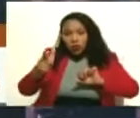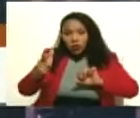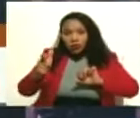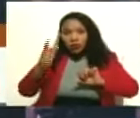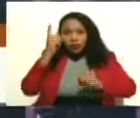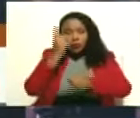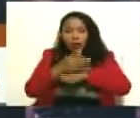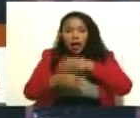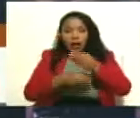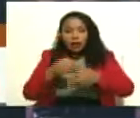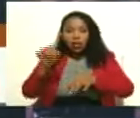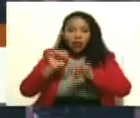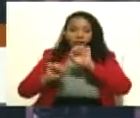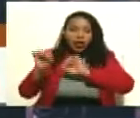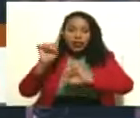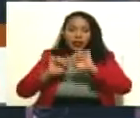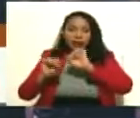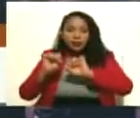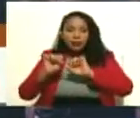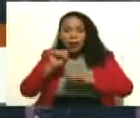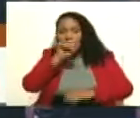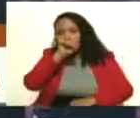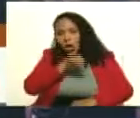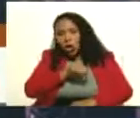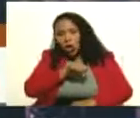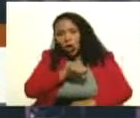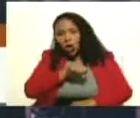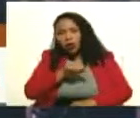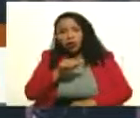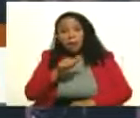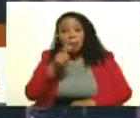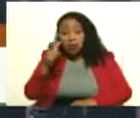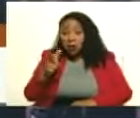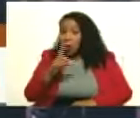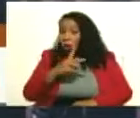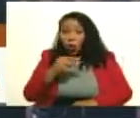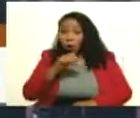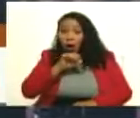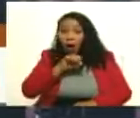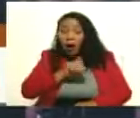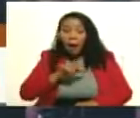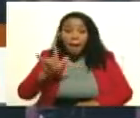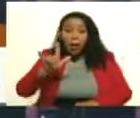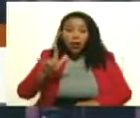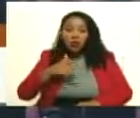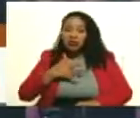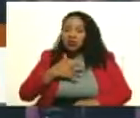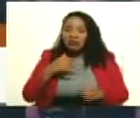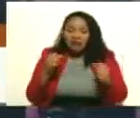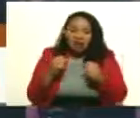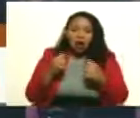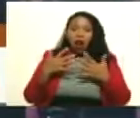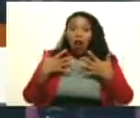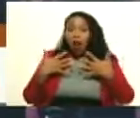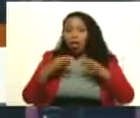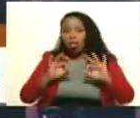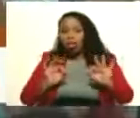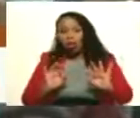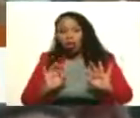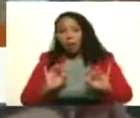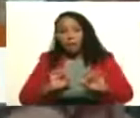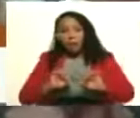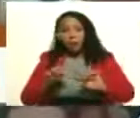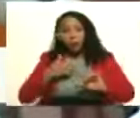deben defenderla, los que la amamos. Quien no la ama seguramente no siente nada, ni frío ni calor. Pero los que tenemos